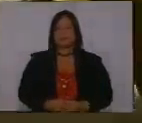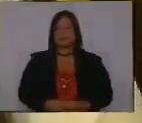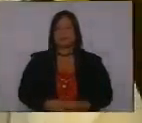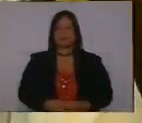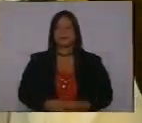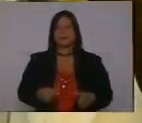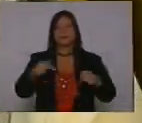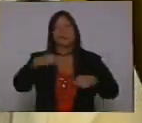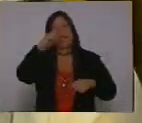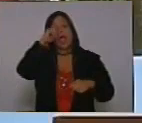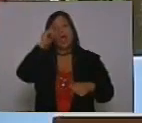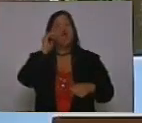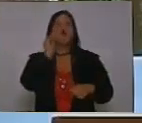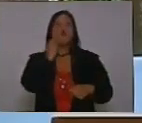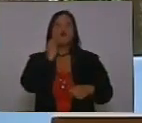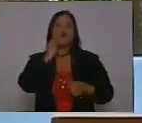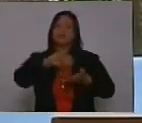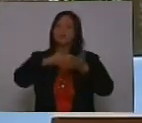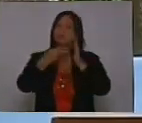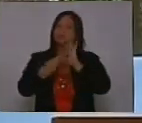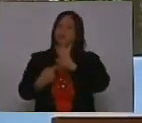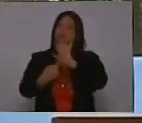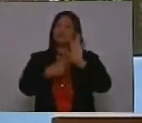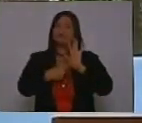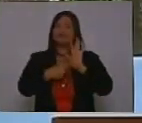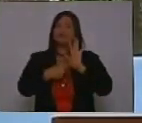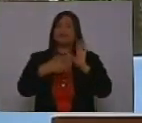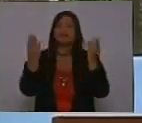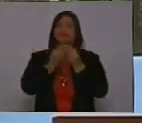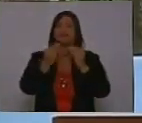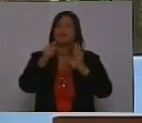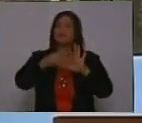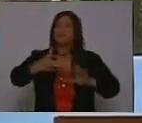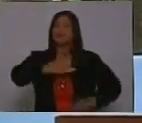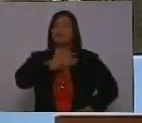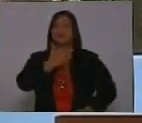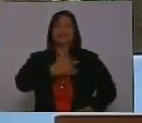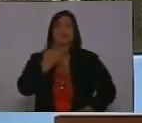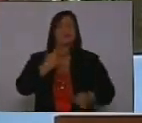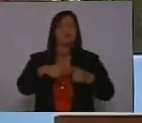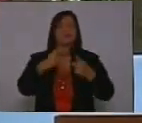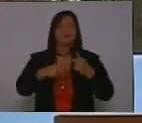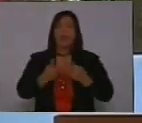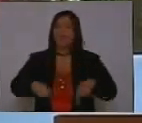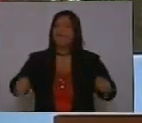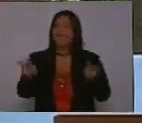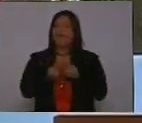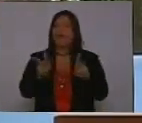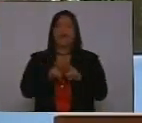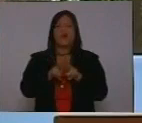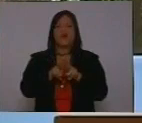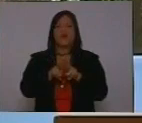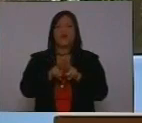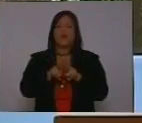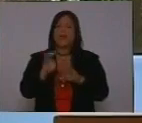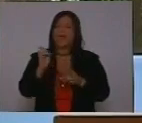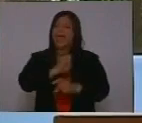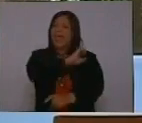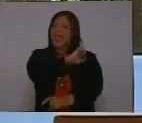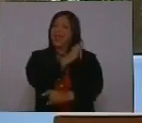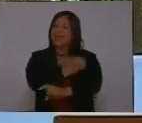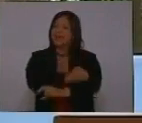Y es que la juventud representa un conjunto de sentimientos, de valores, de energía muy